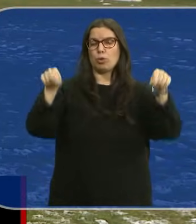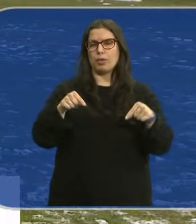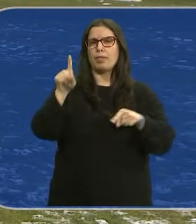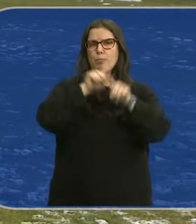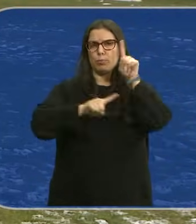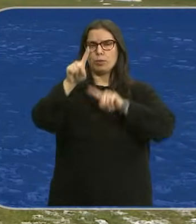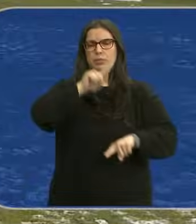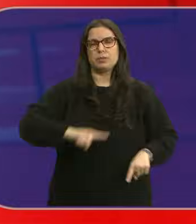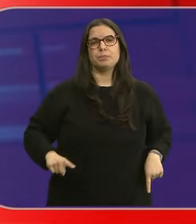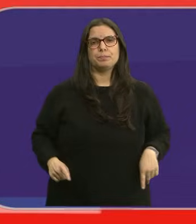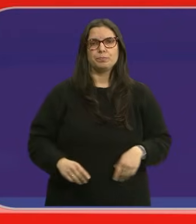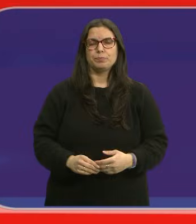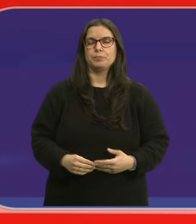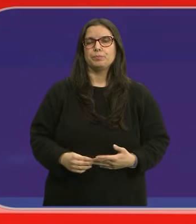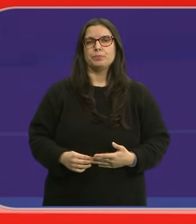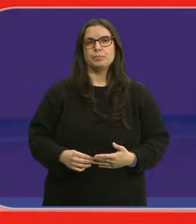provinciales.